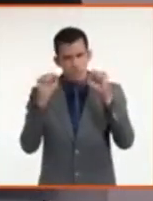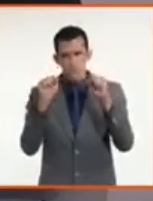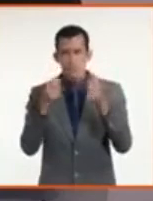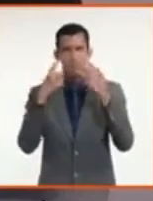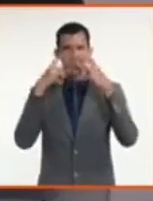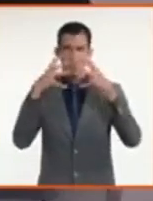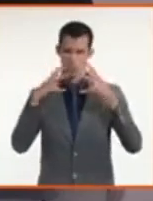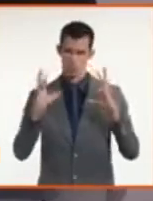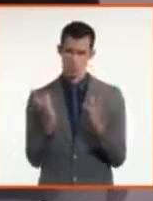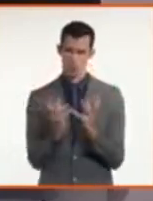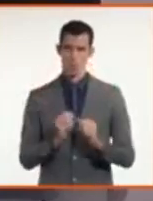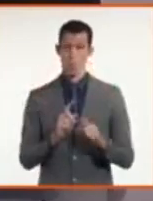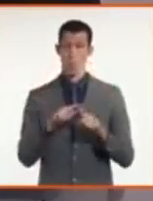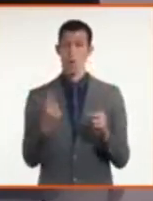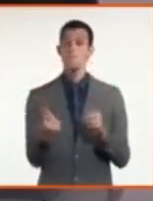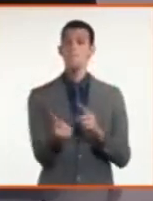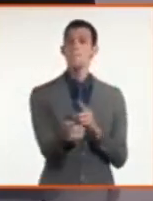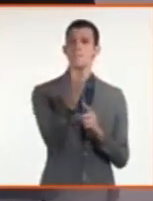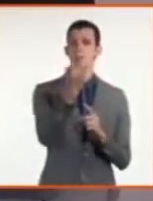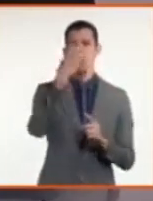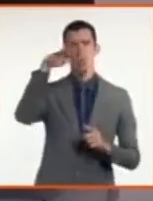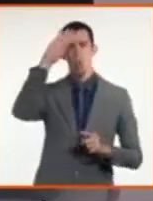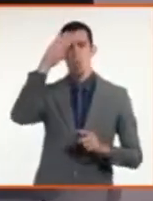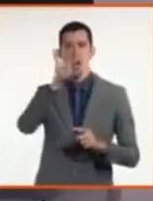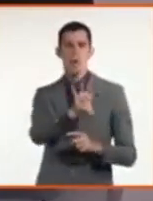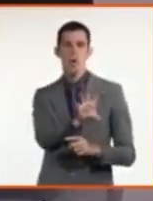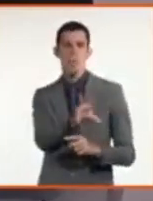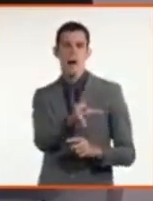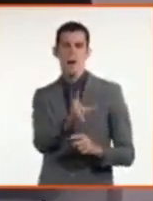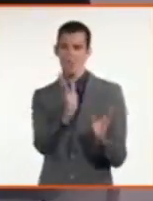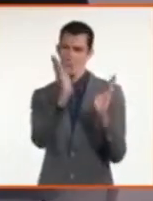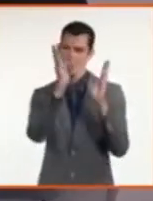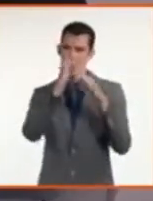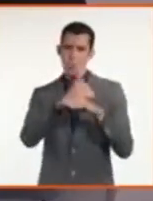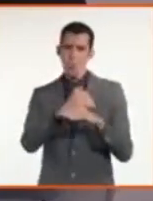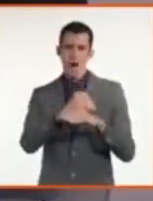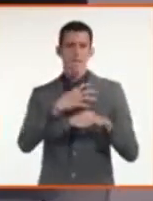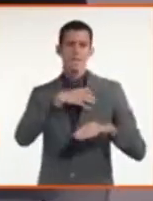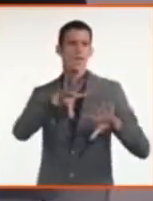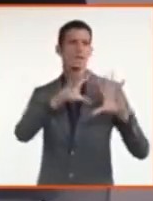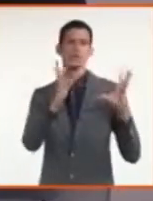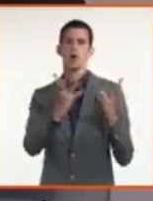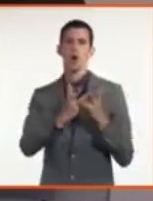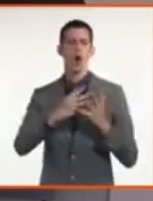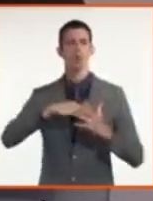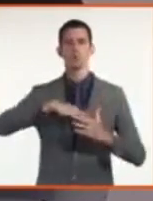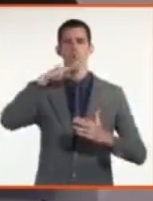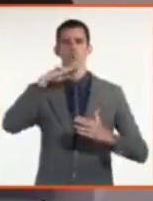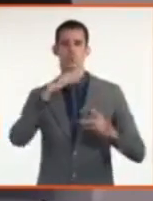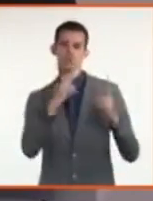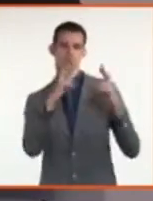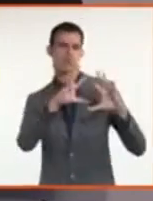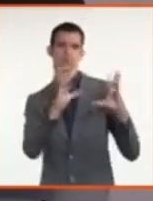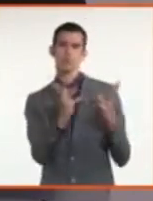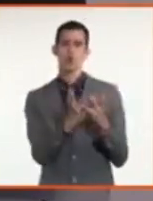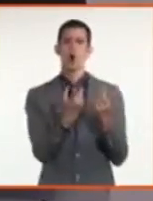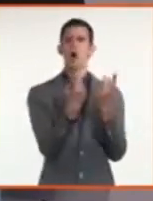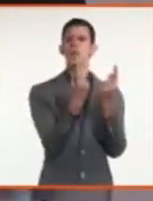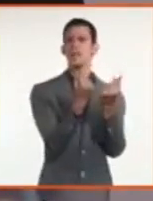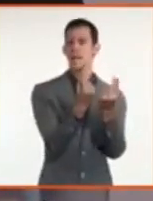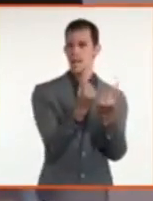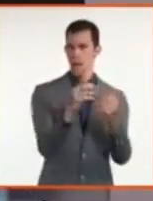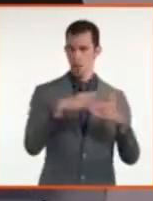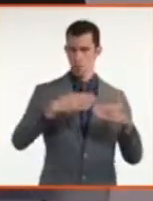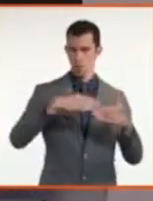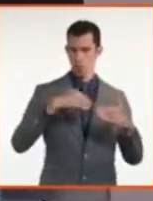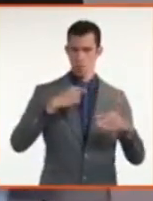recibió esas consideraciones bueno el problema es que al tipo de cambio de 120 y el tipo de cambio bueno la